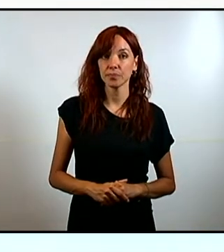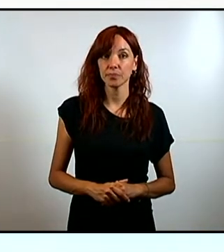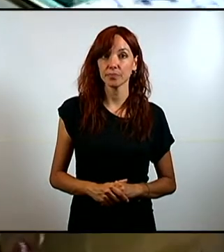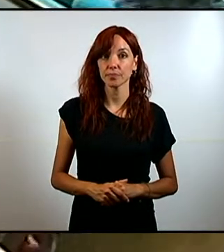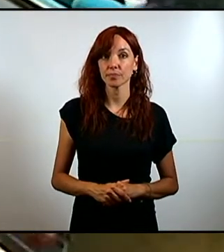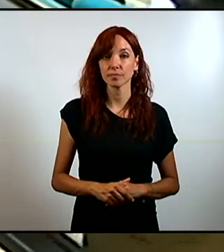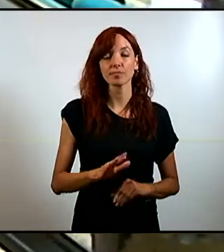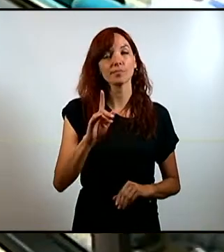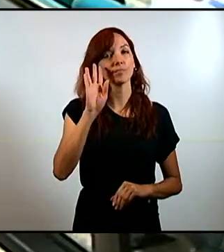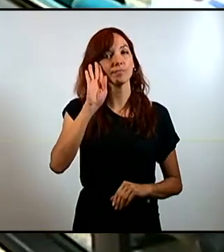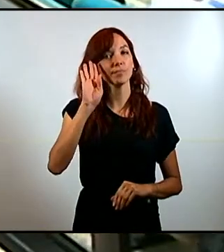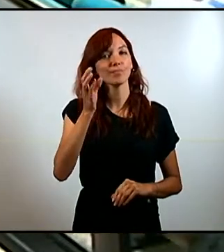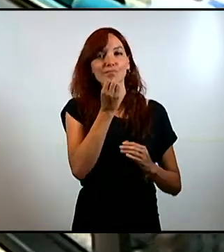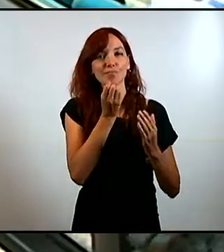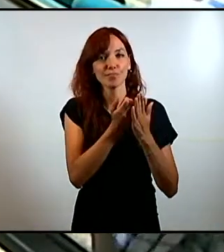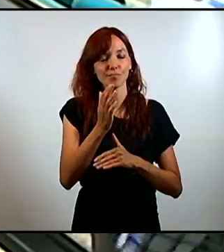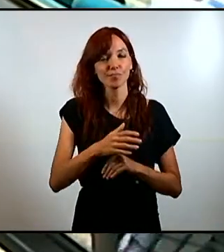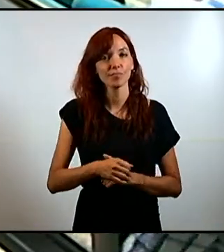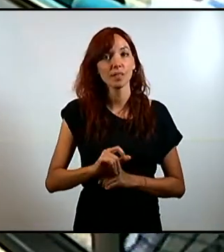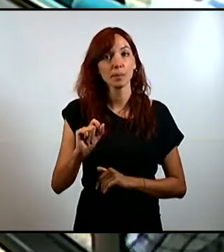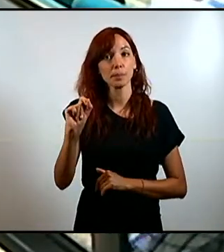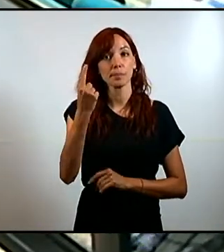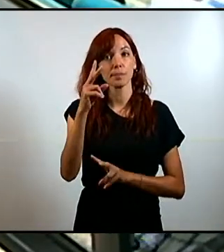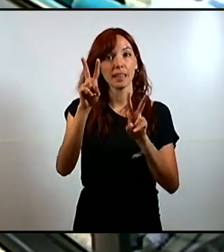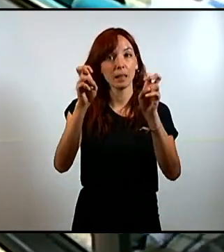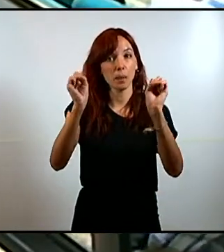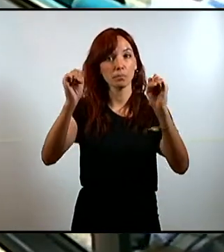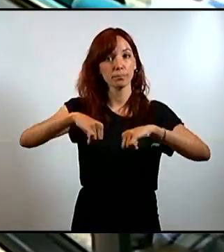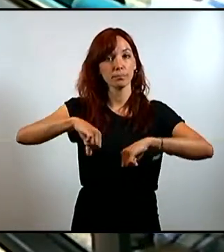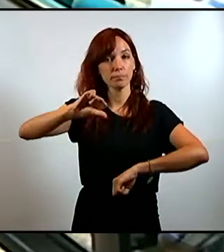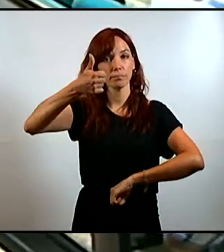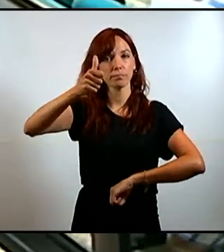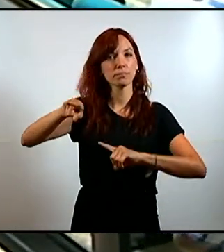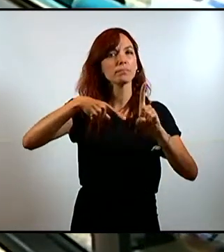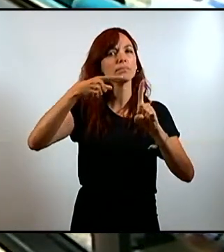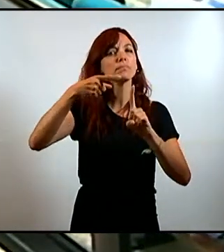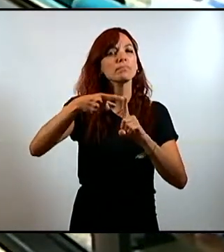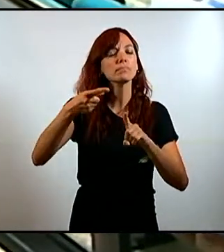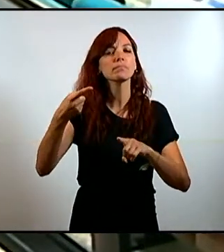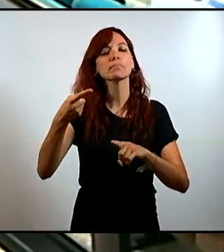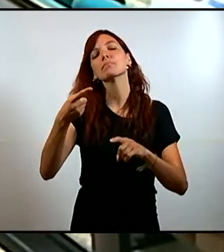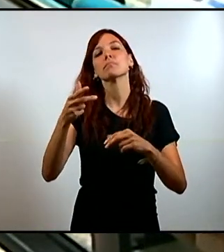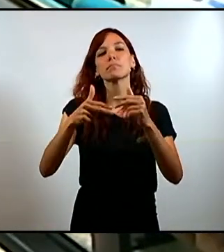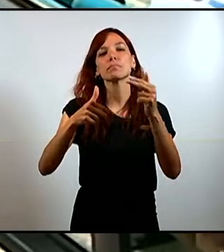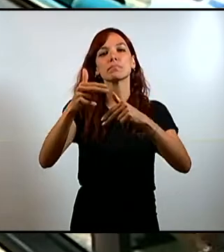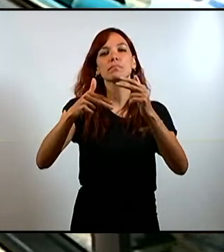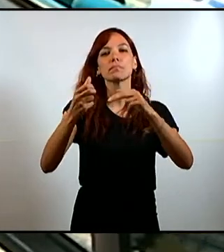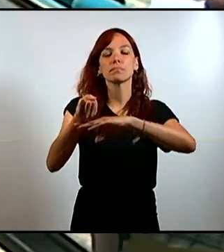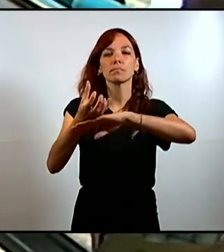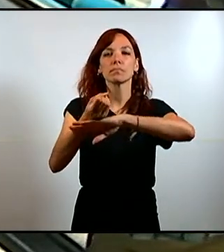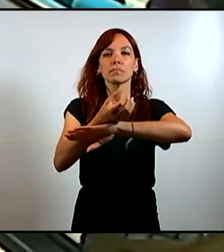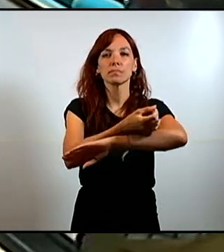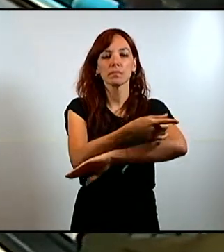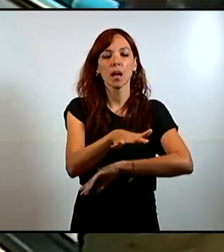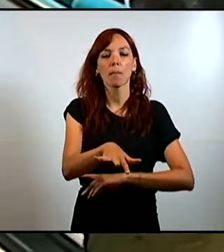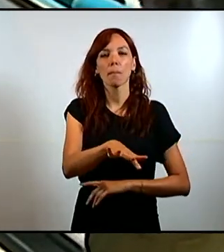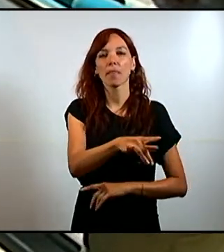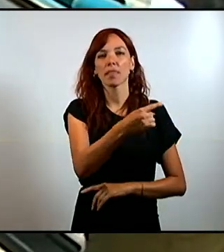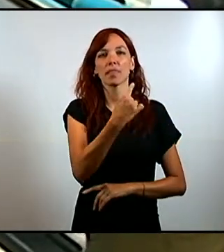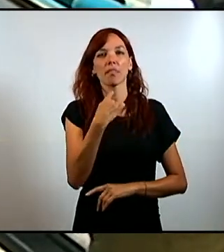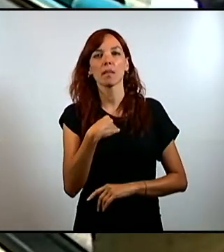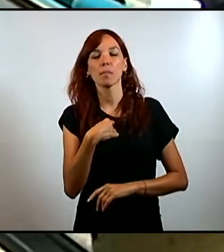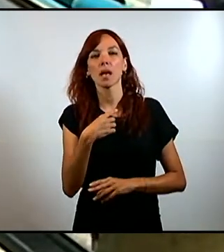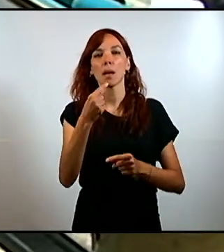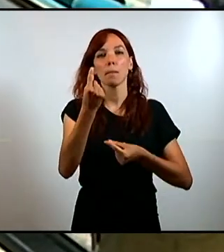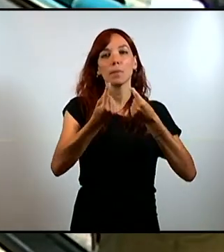Sí, hola, buenos días. En el primer asunto que se ha aprobado, el referido a las obras de las terminales ferroviarias de los espacios, ha comentado que se ha ampliado el presupuesto y